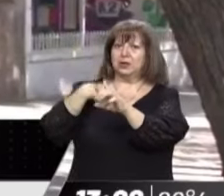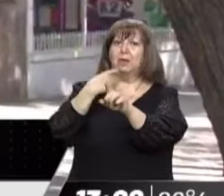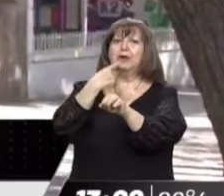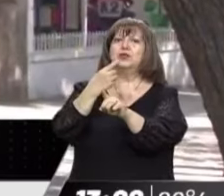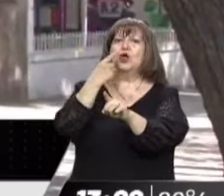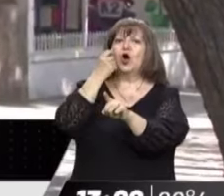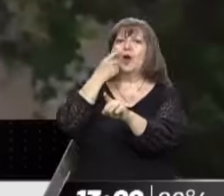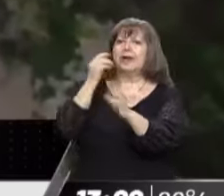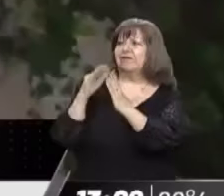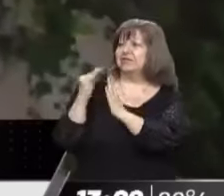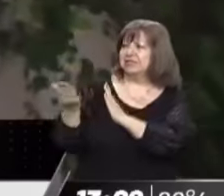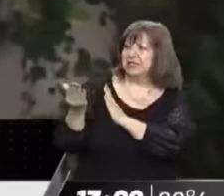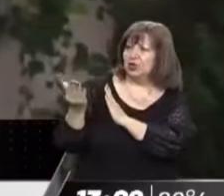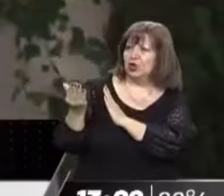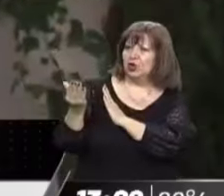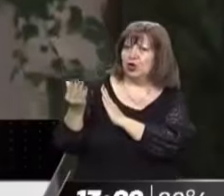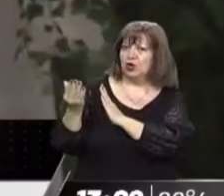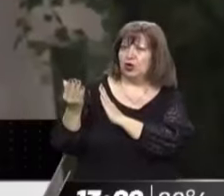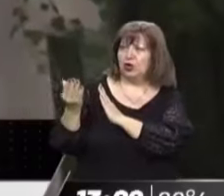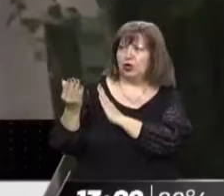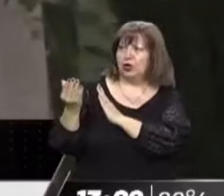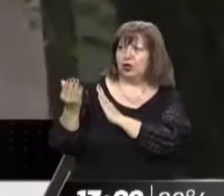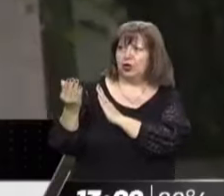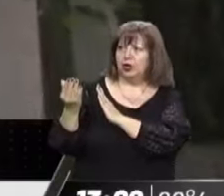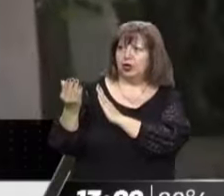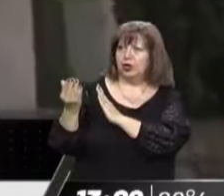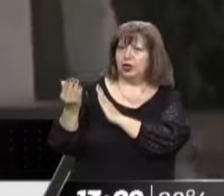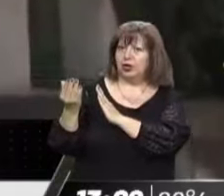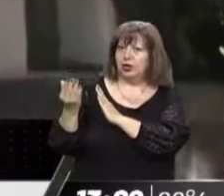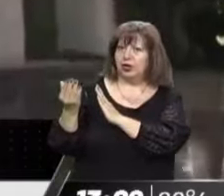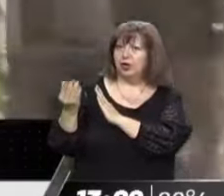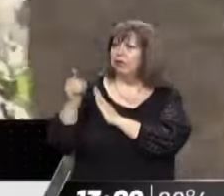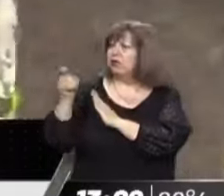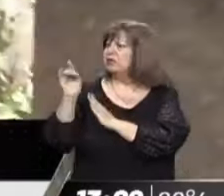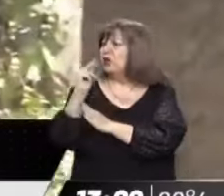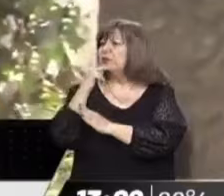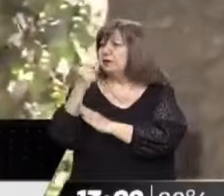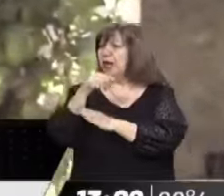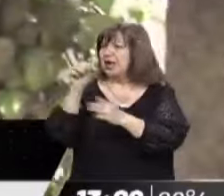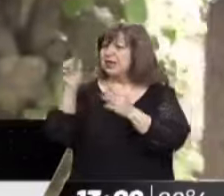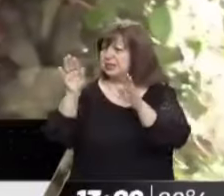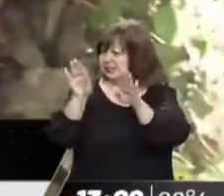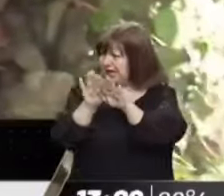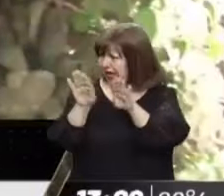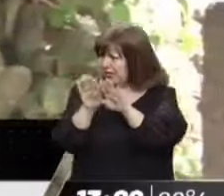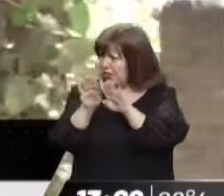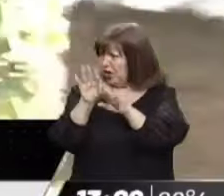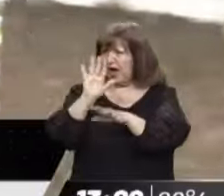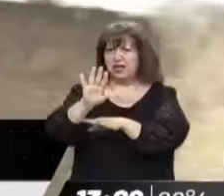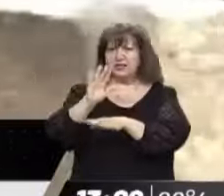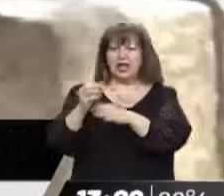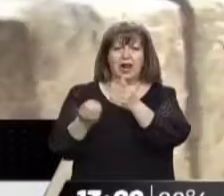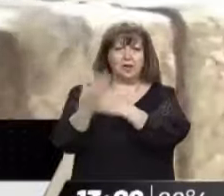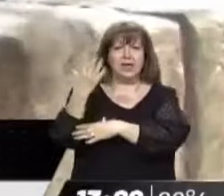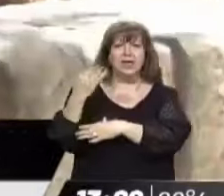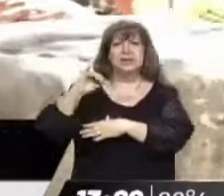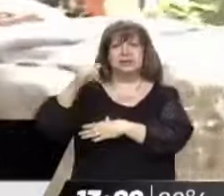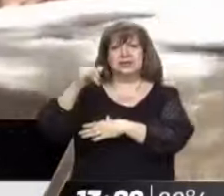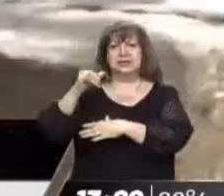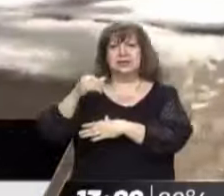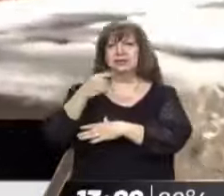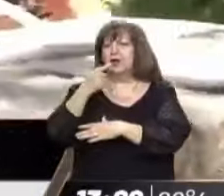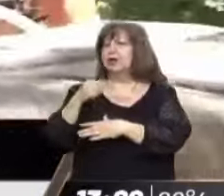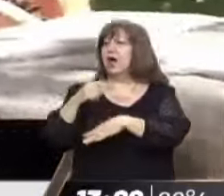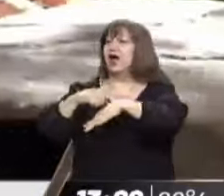lugar? ¿Trabajás por la zona? ¿Está cerrada la sala en la mañana normalmente? Sí, normalmente sí. ¿A